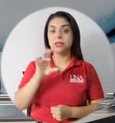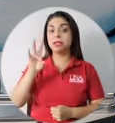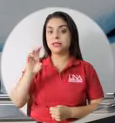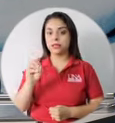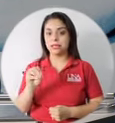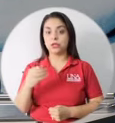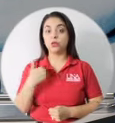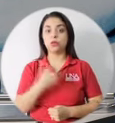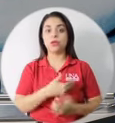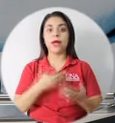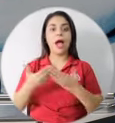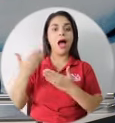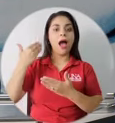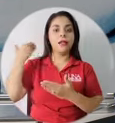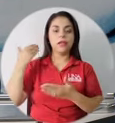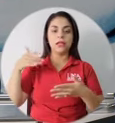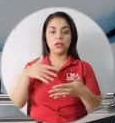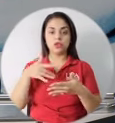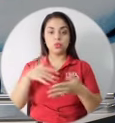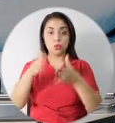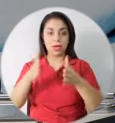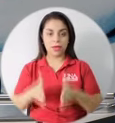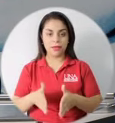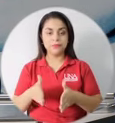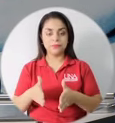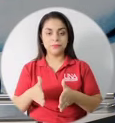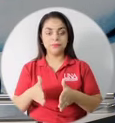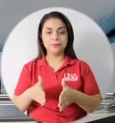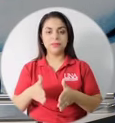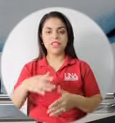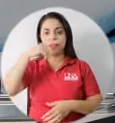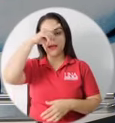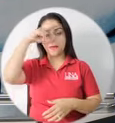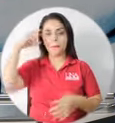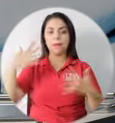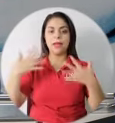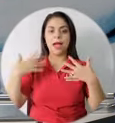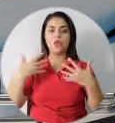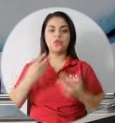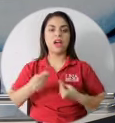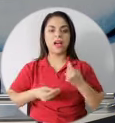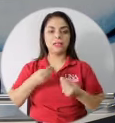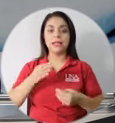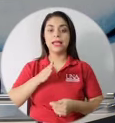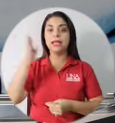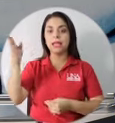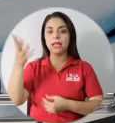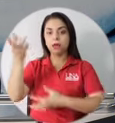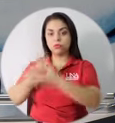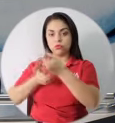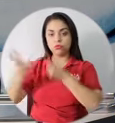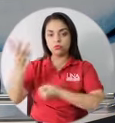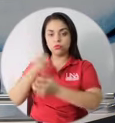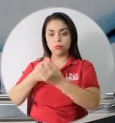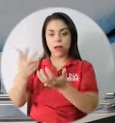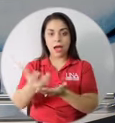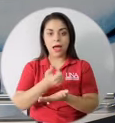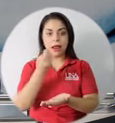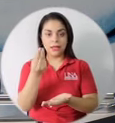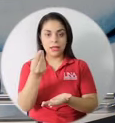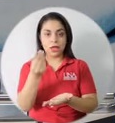70 éramos estudiantes, el verano era sí. Ir a coger café y ganarse el dinero